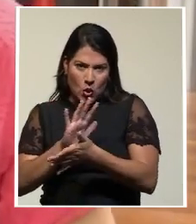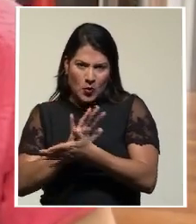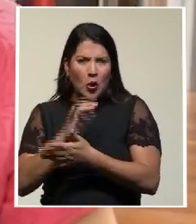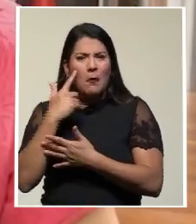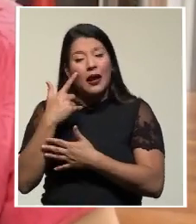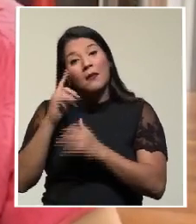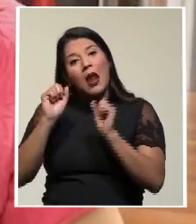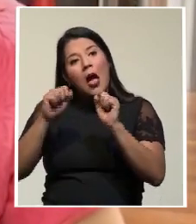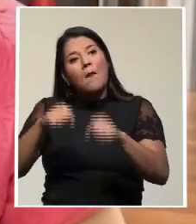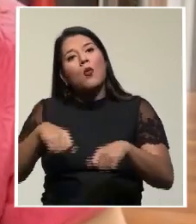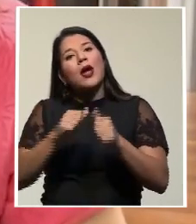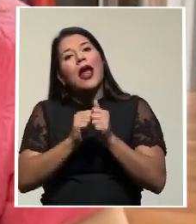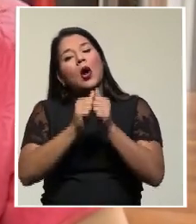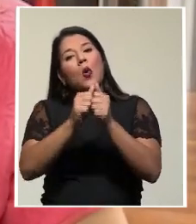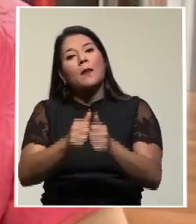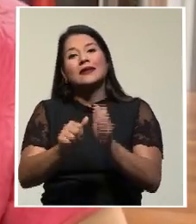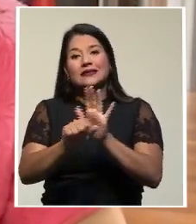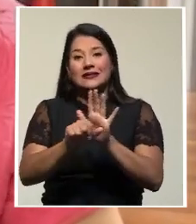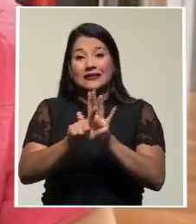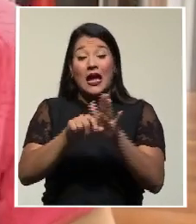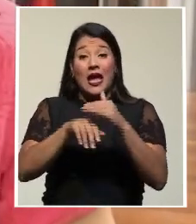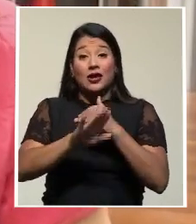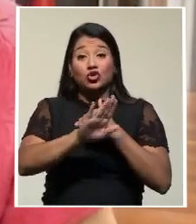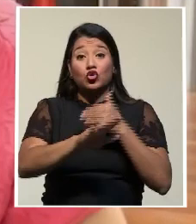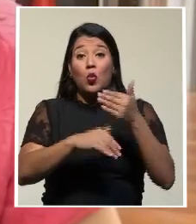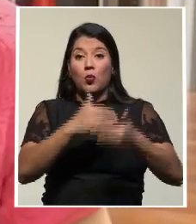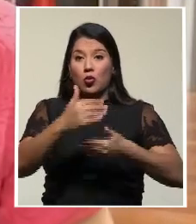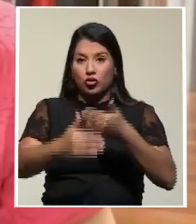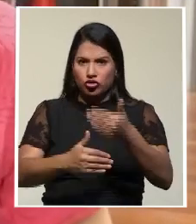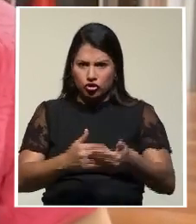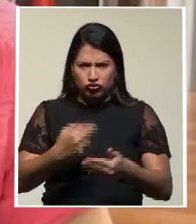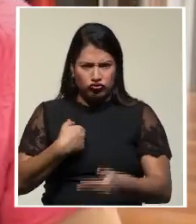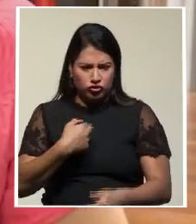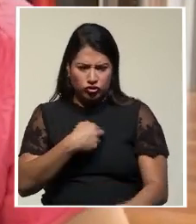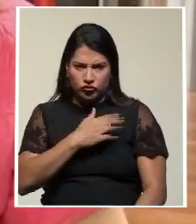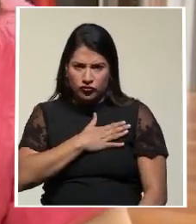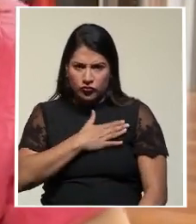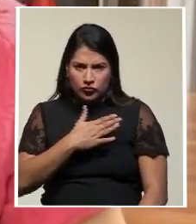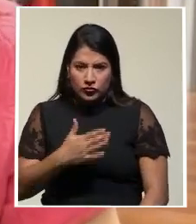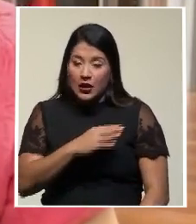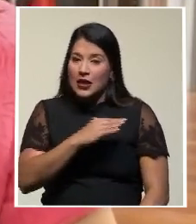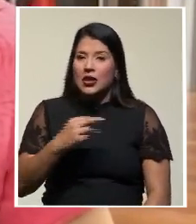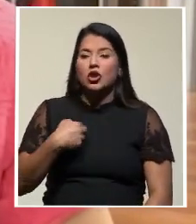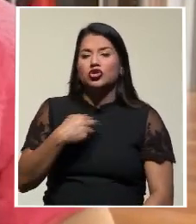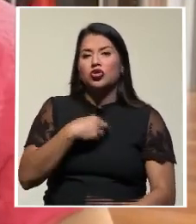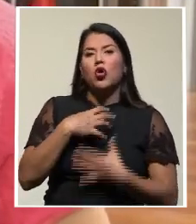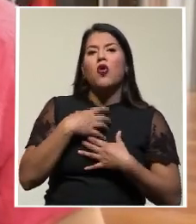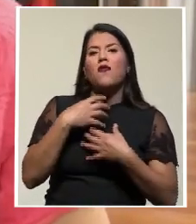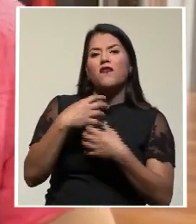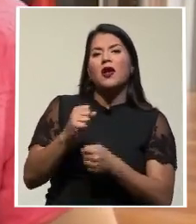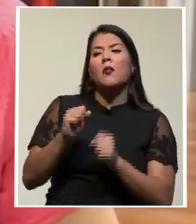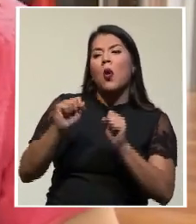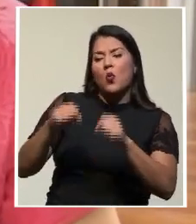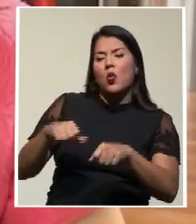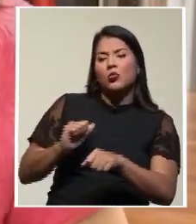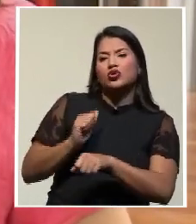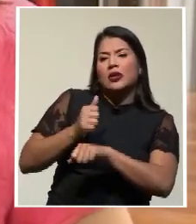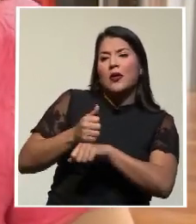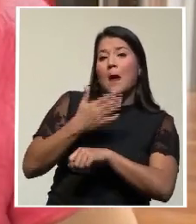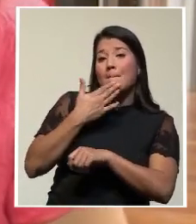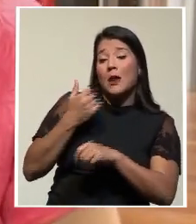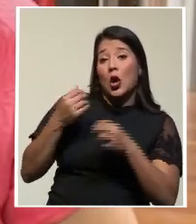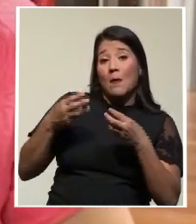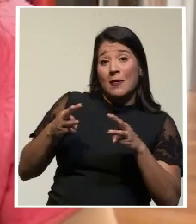poder acompañar a la Asamblea Legislativa en este proceso. Estamos en completa disposición y confiamos en que podamos establecer el mejor mecanismo para